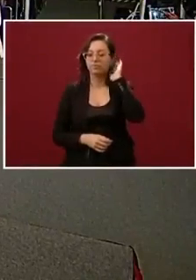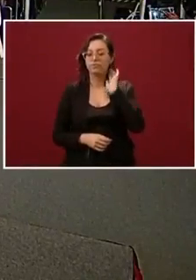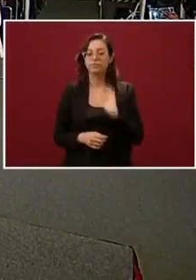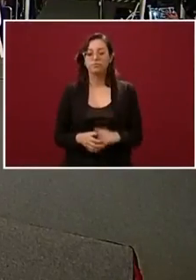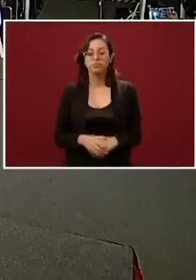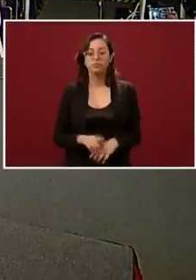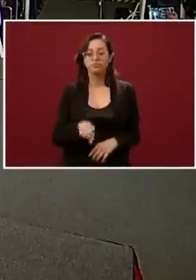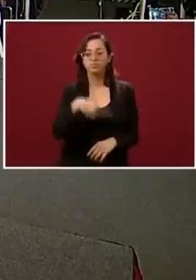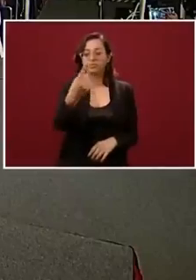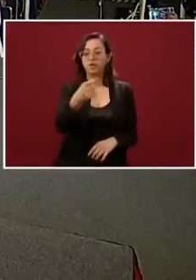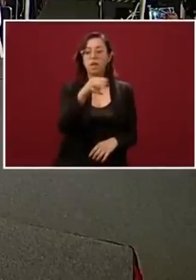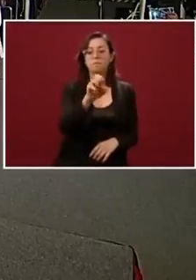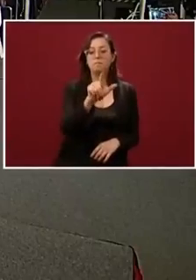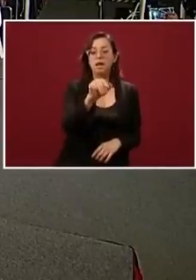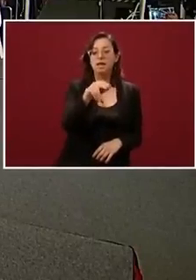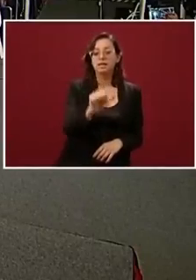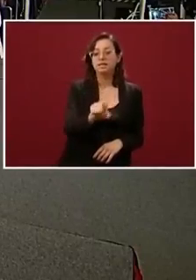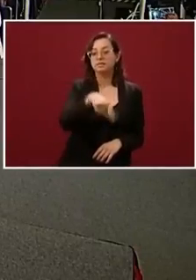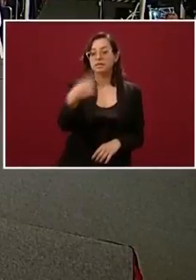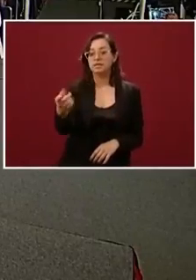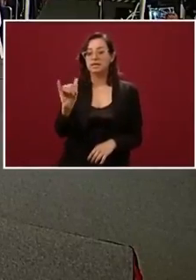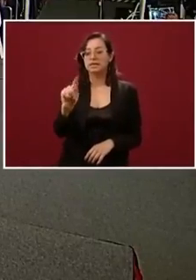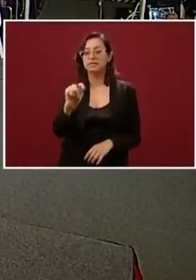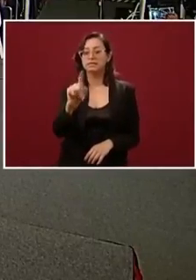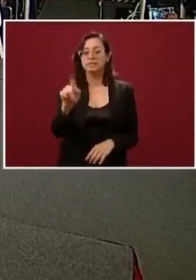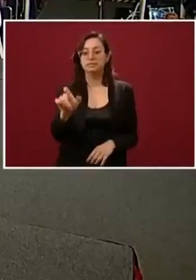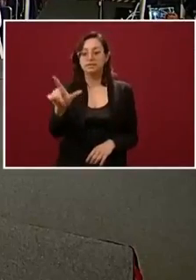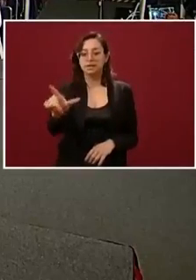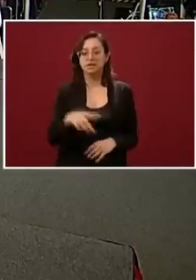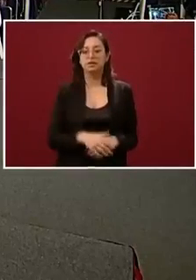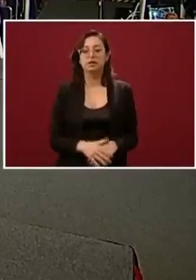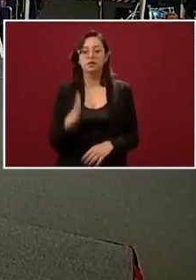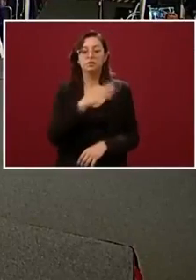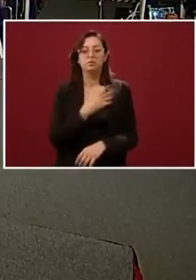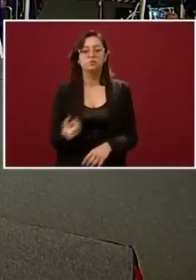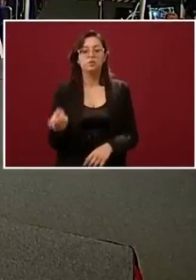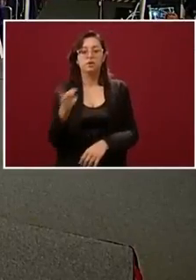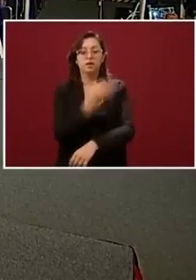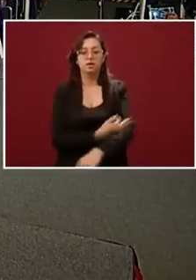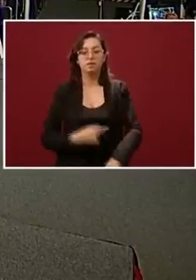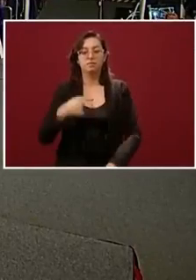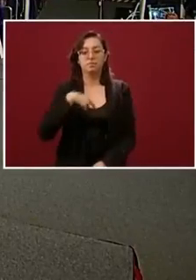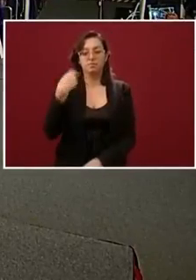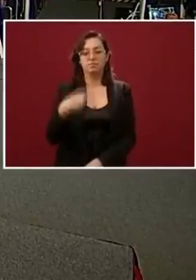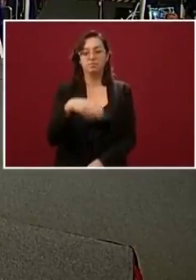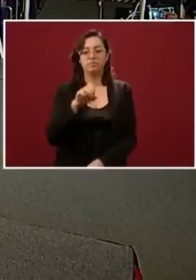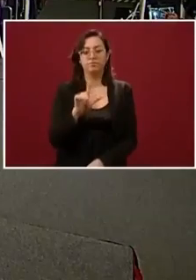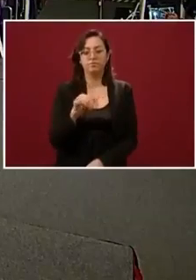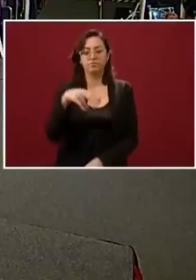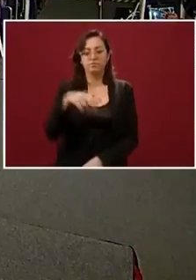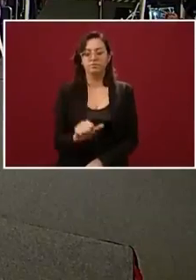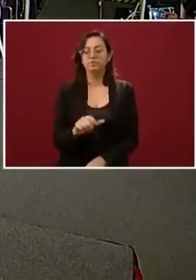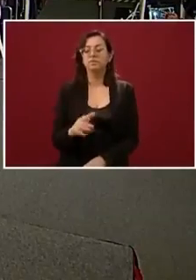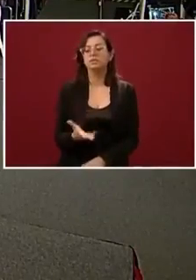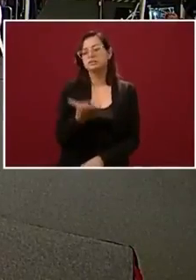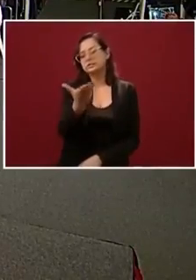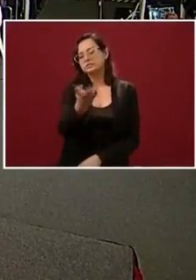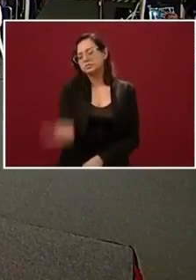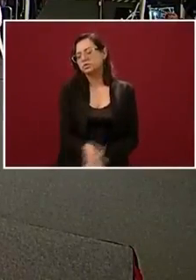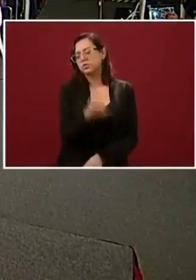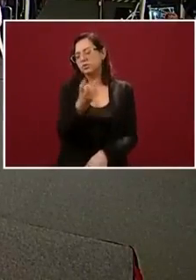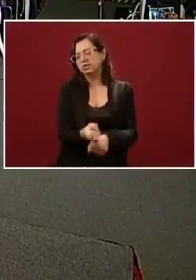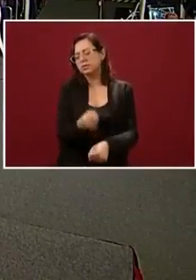e Itzel, por favor. Muy buenas tardes, Melina Ochoa de Uno TV. Preguntarle, subsecretario,